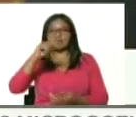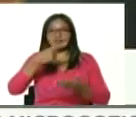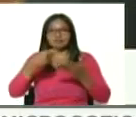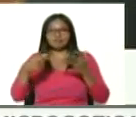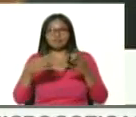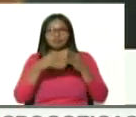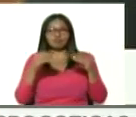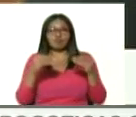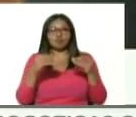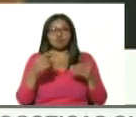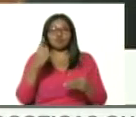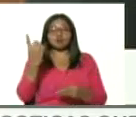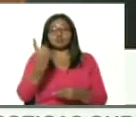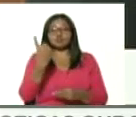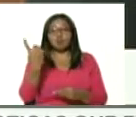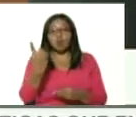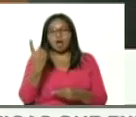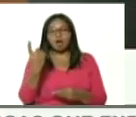pero es